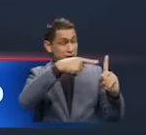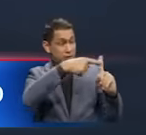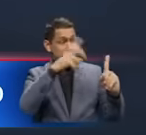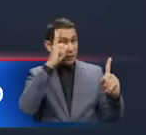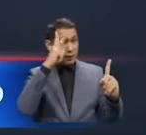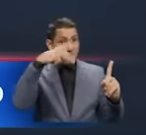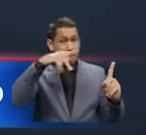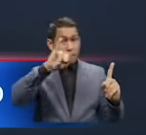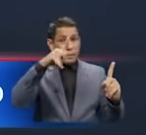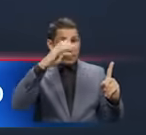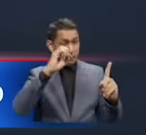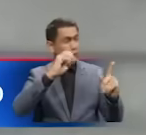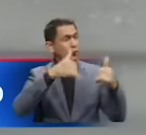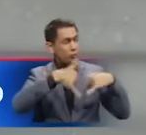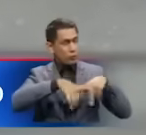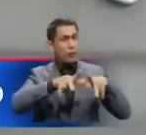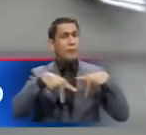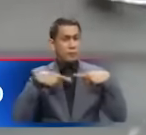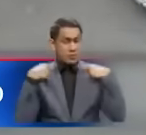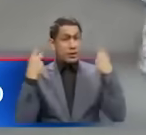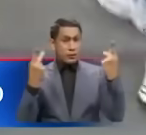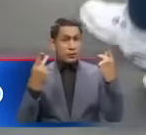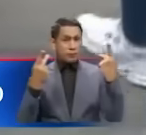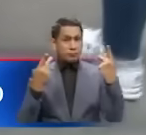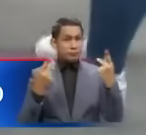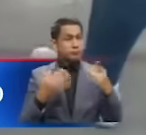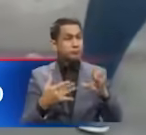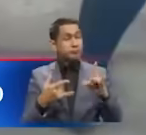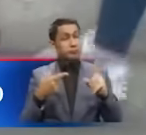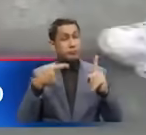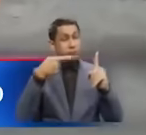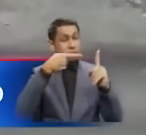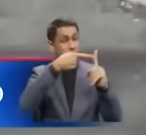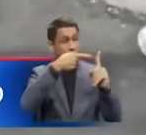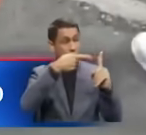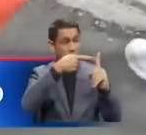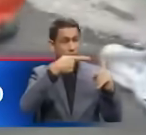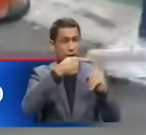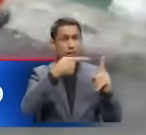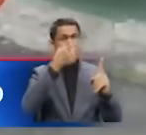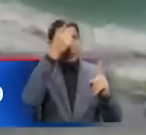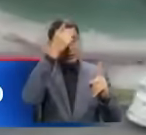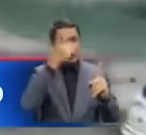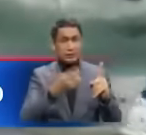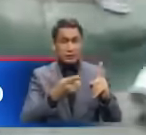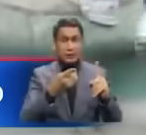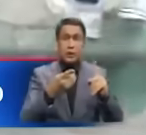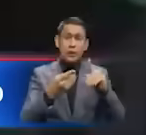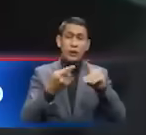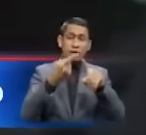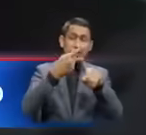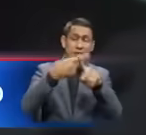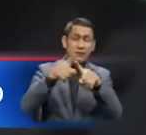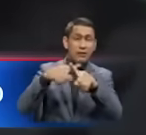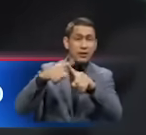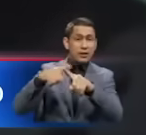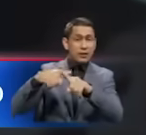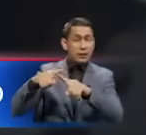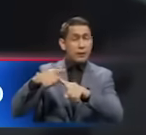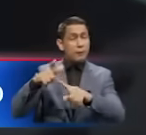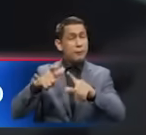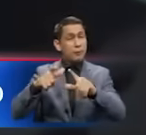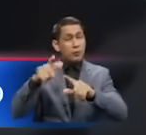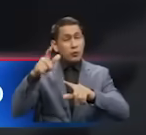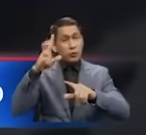el principal capo del Ecuador, habría ordenado asesinar a sus enemigos, a Leandro Norero, a Junior Roldán y a